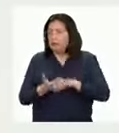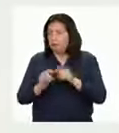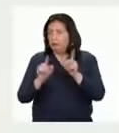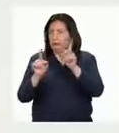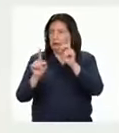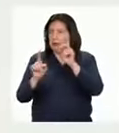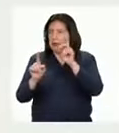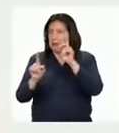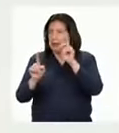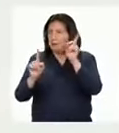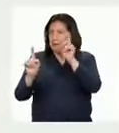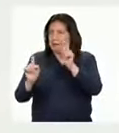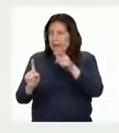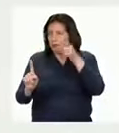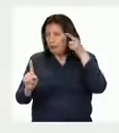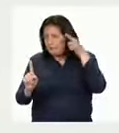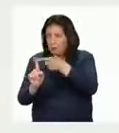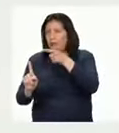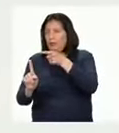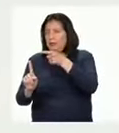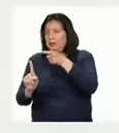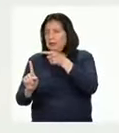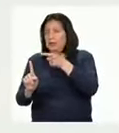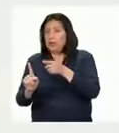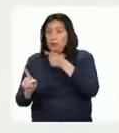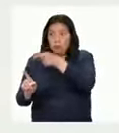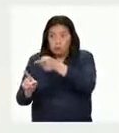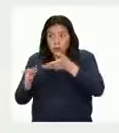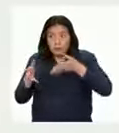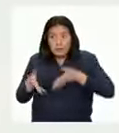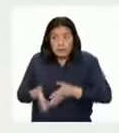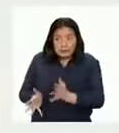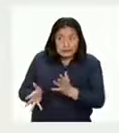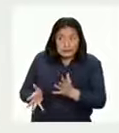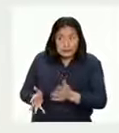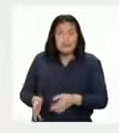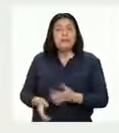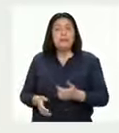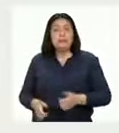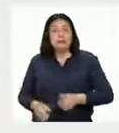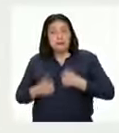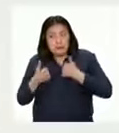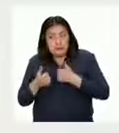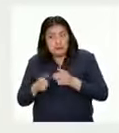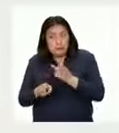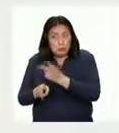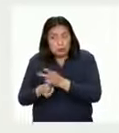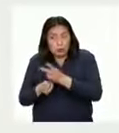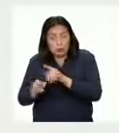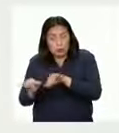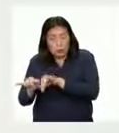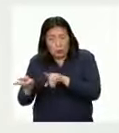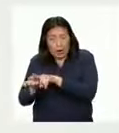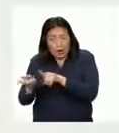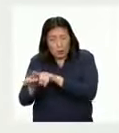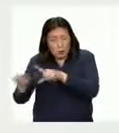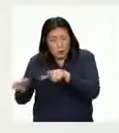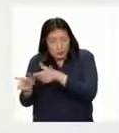pregunta específica de Alberto podría ser: ¿naciste y te criaste en el mismo lugar? Claro que